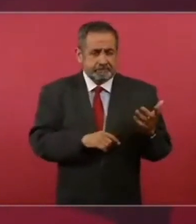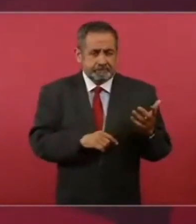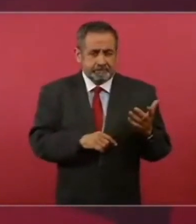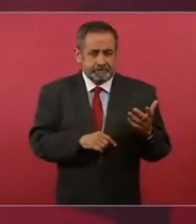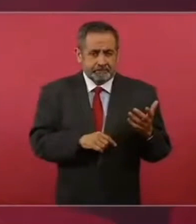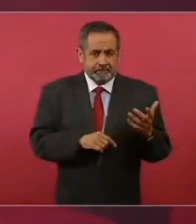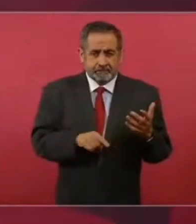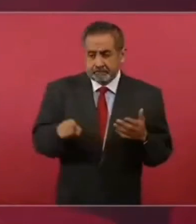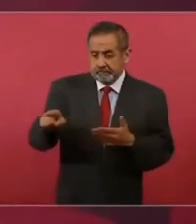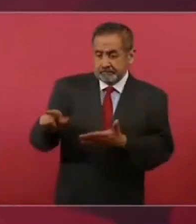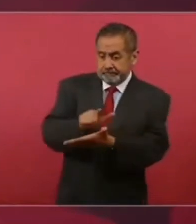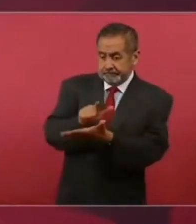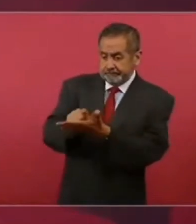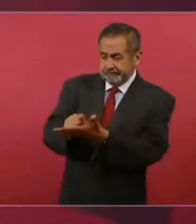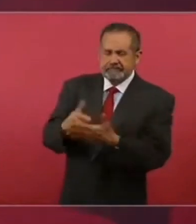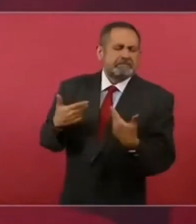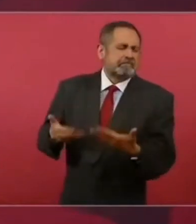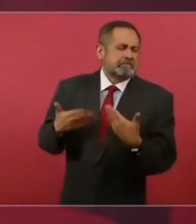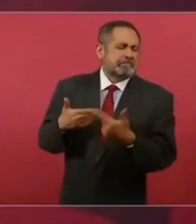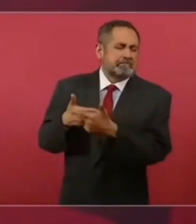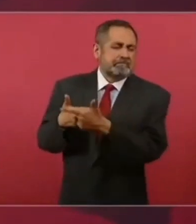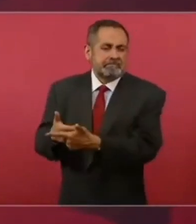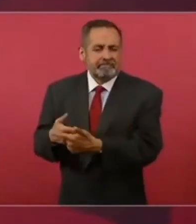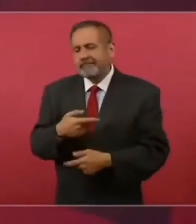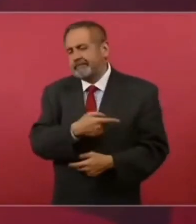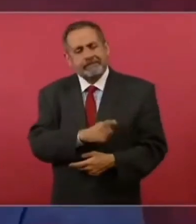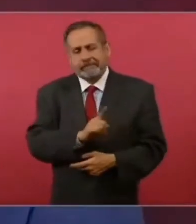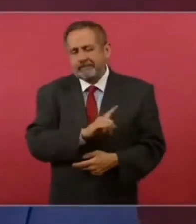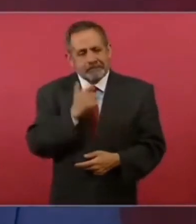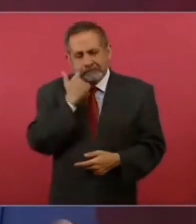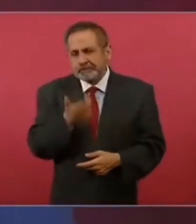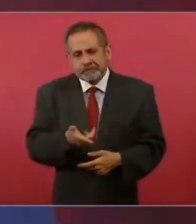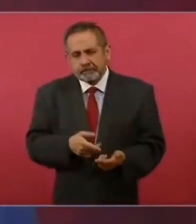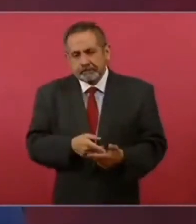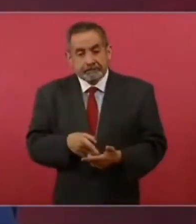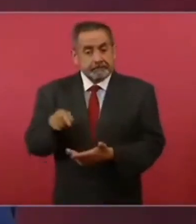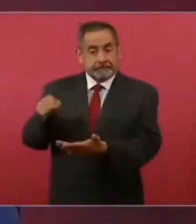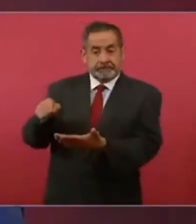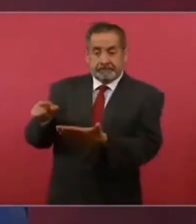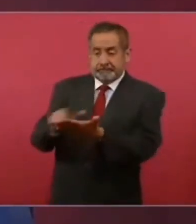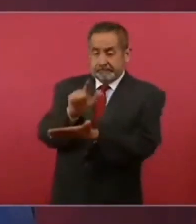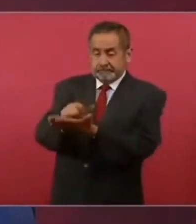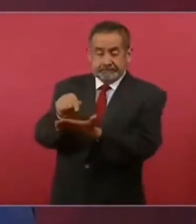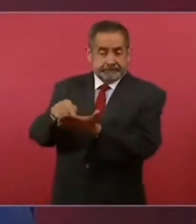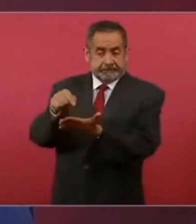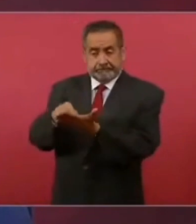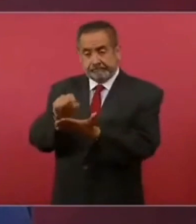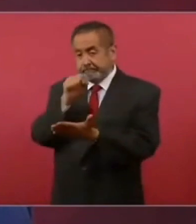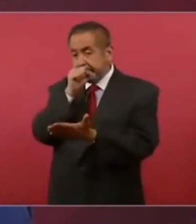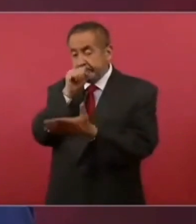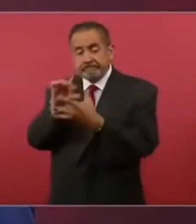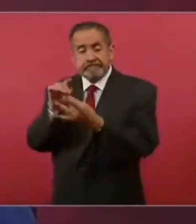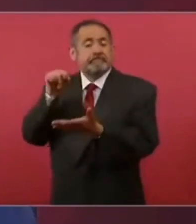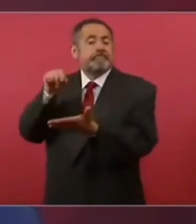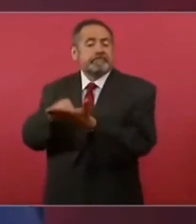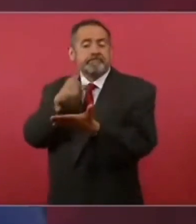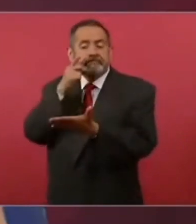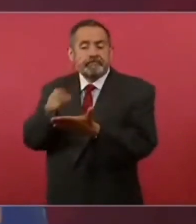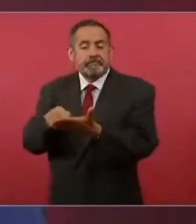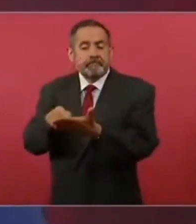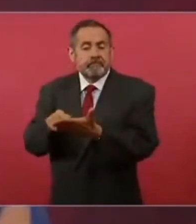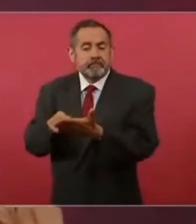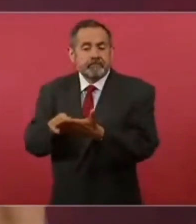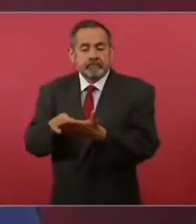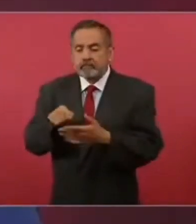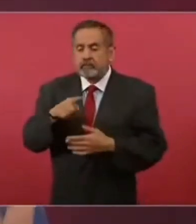vigente esa ley Sí ahí se establece que nadie